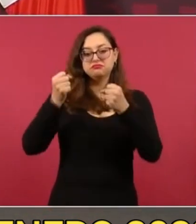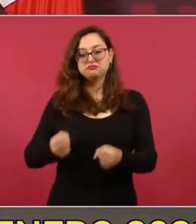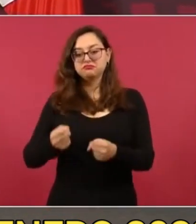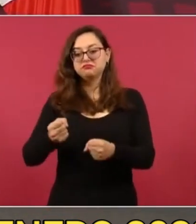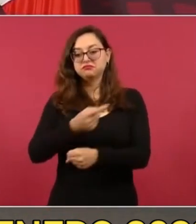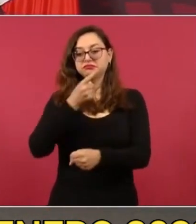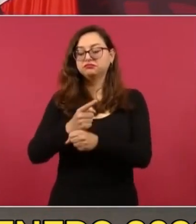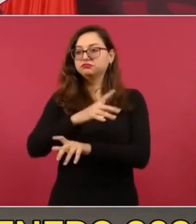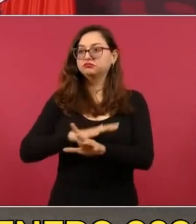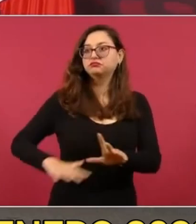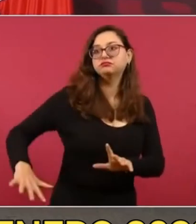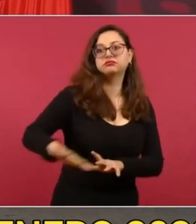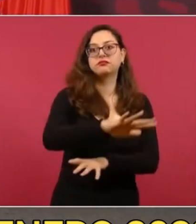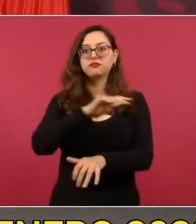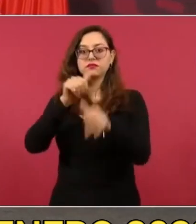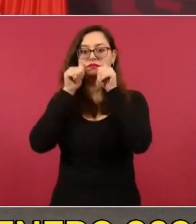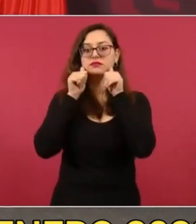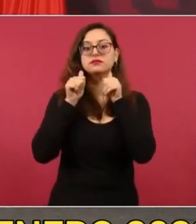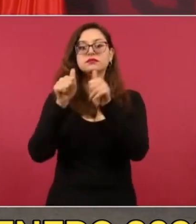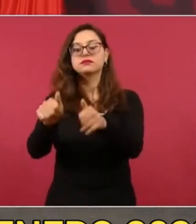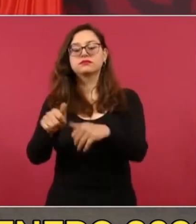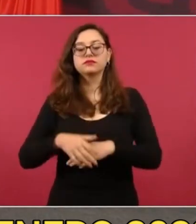20 veces más.